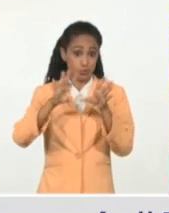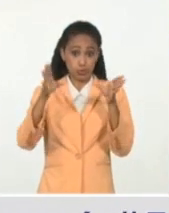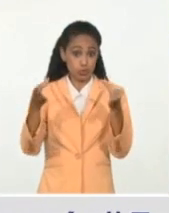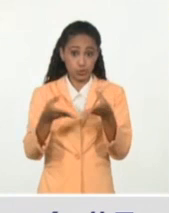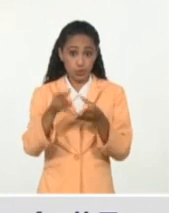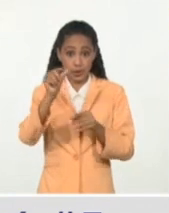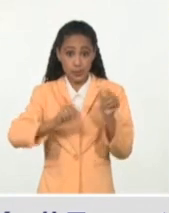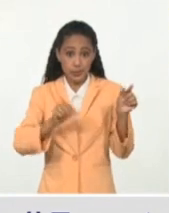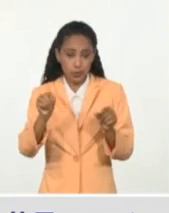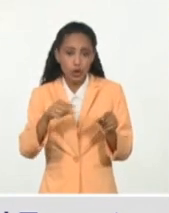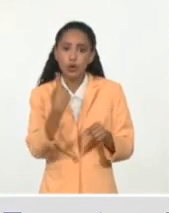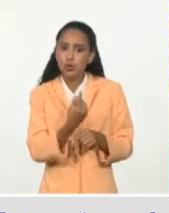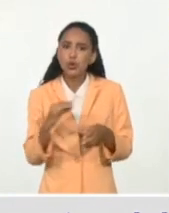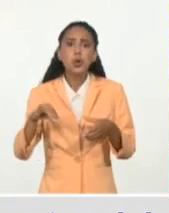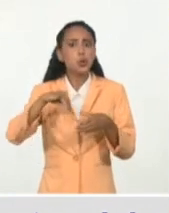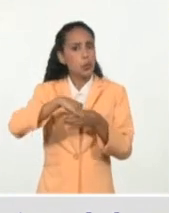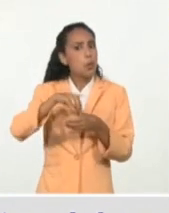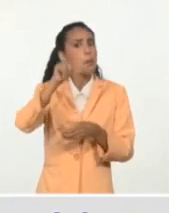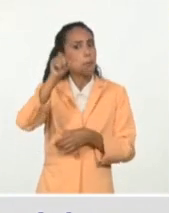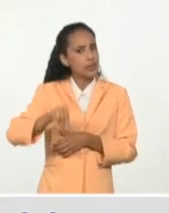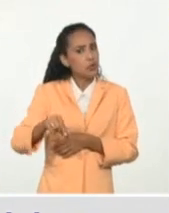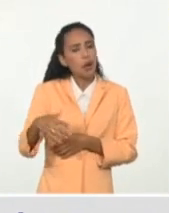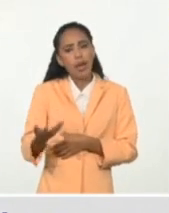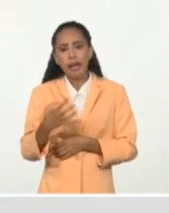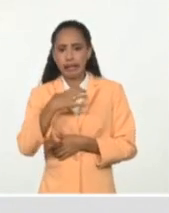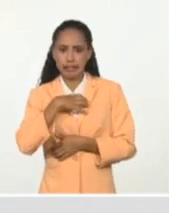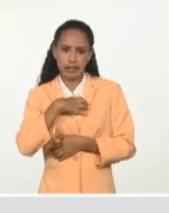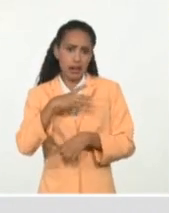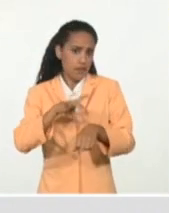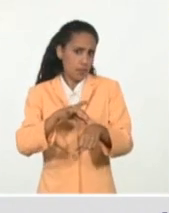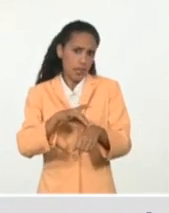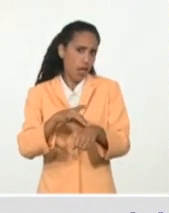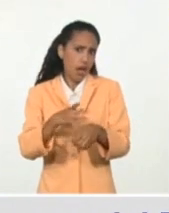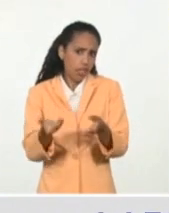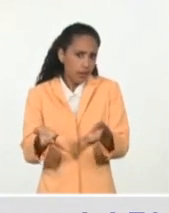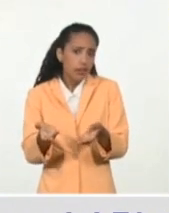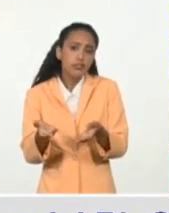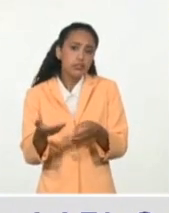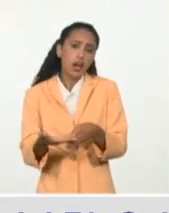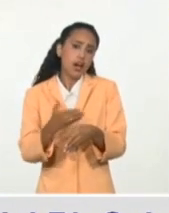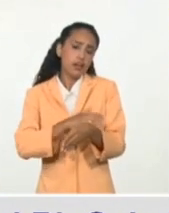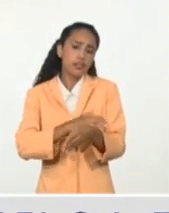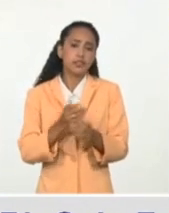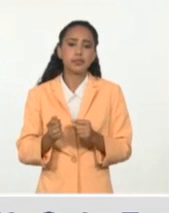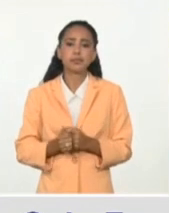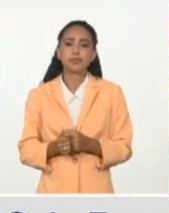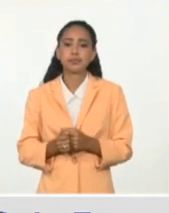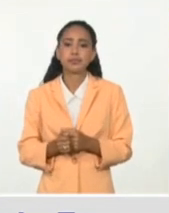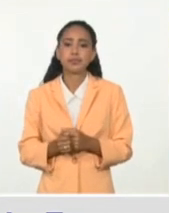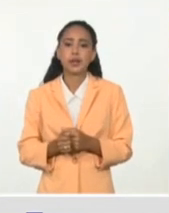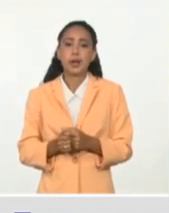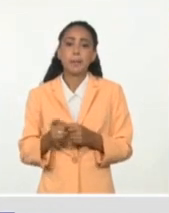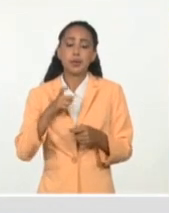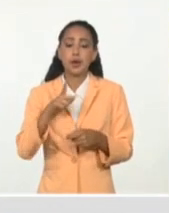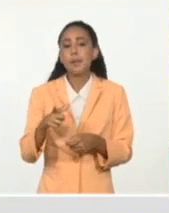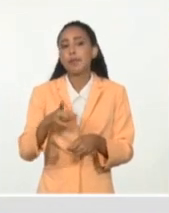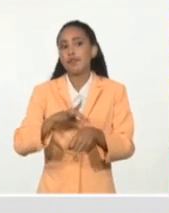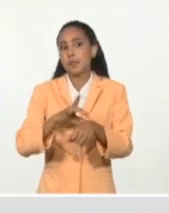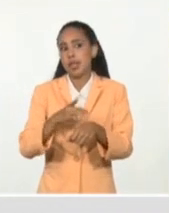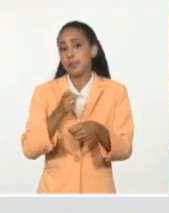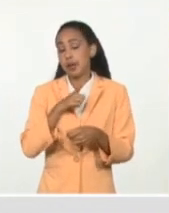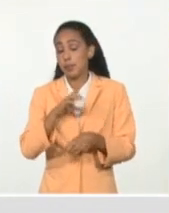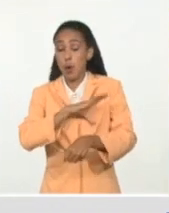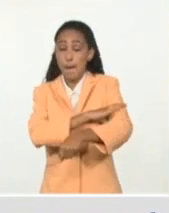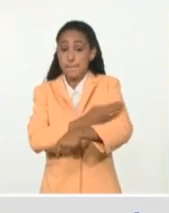incluir sujetos que tienen enfermedades crónicas, pero que tengan enfermedades crónicas compensadas. Es decir, si es hipertenso, que